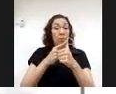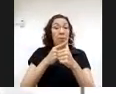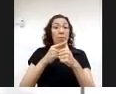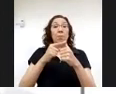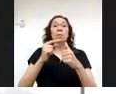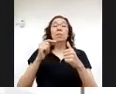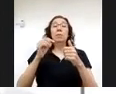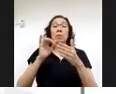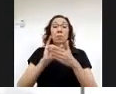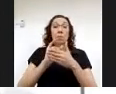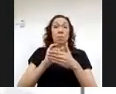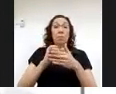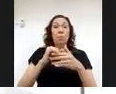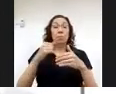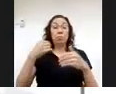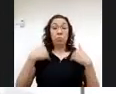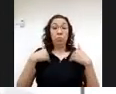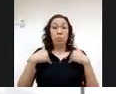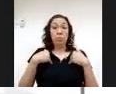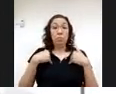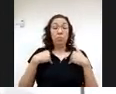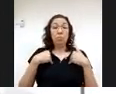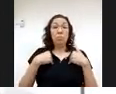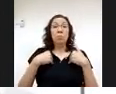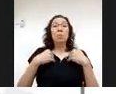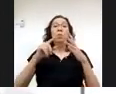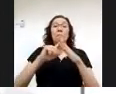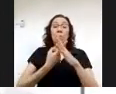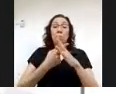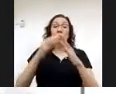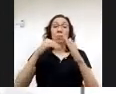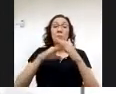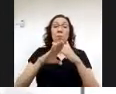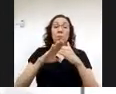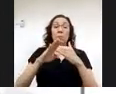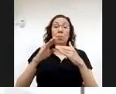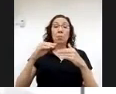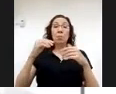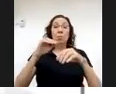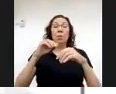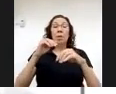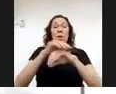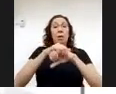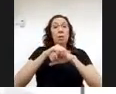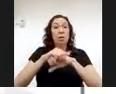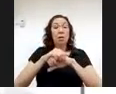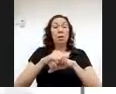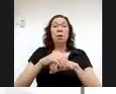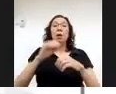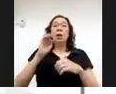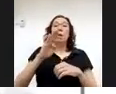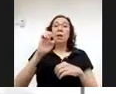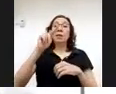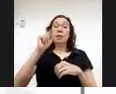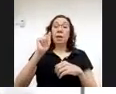se reportó, que inicia en el Reino Unido, la variante beta, que surge casi al